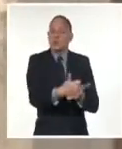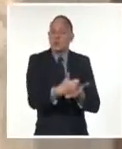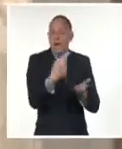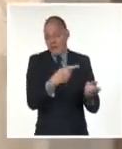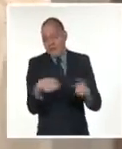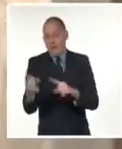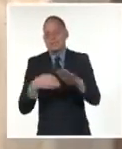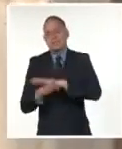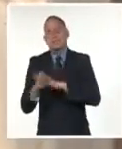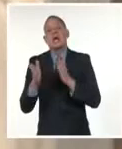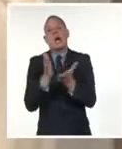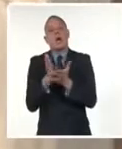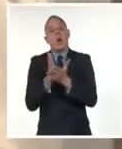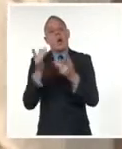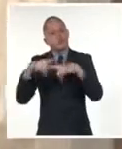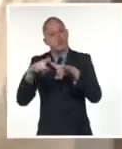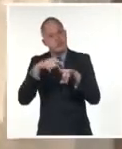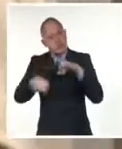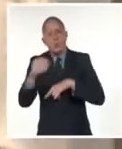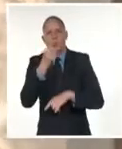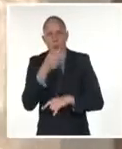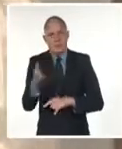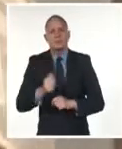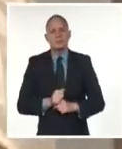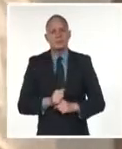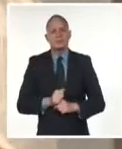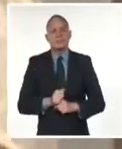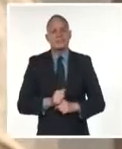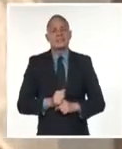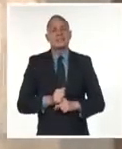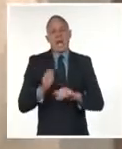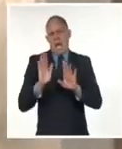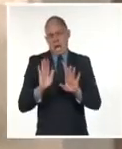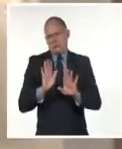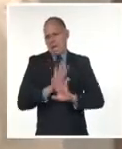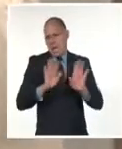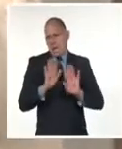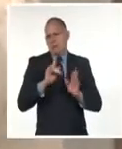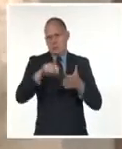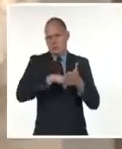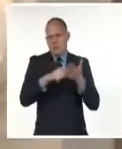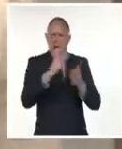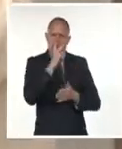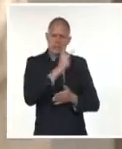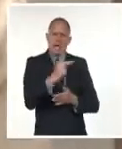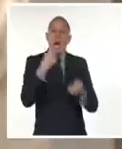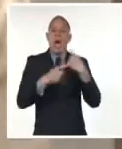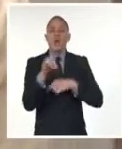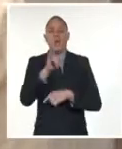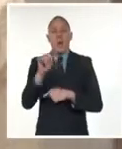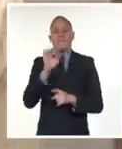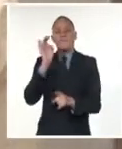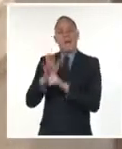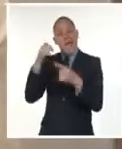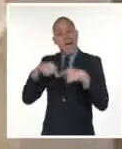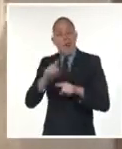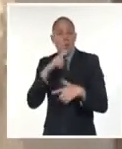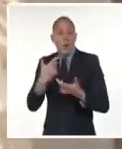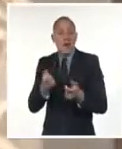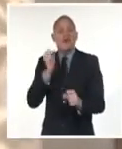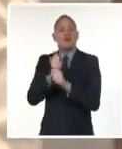mantengan y tengan éxito. Y bueno, para ello también hay otro grupo de acciones relacionadas sobre todo con la formación de trabajadores sociales, que volvemos a retomar ahora con un